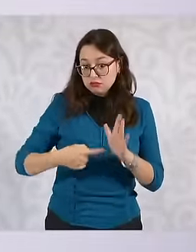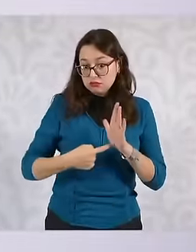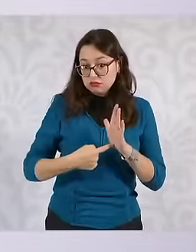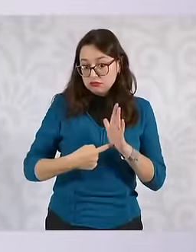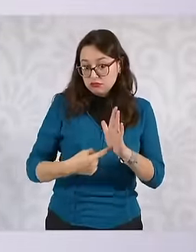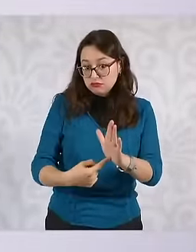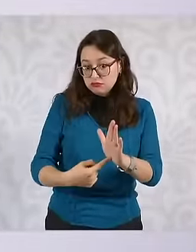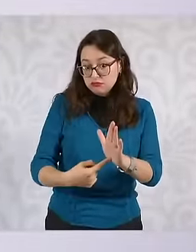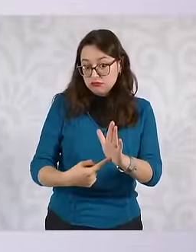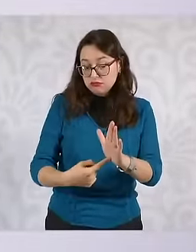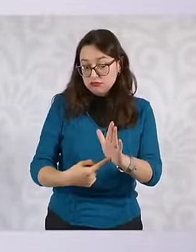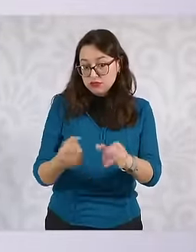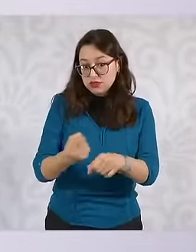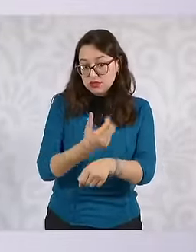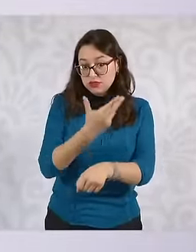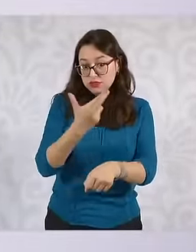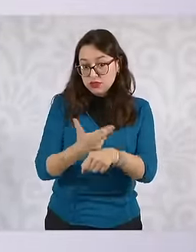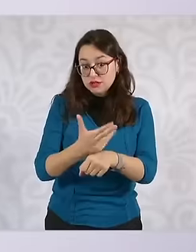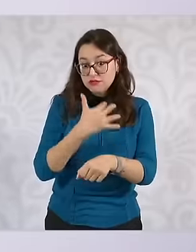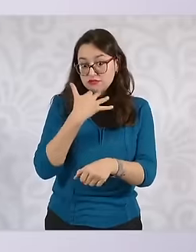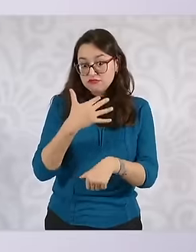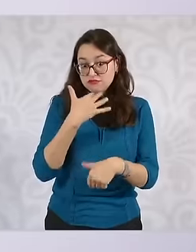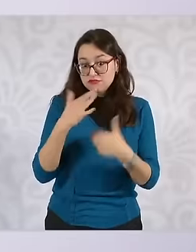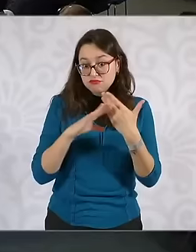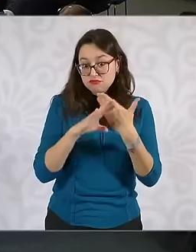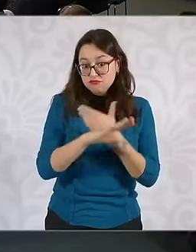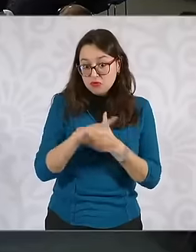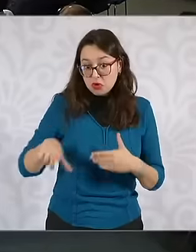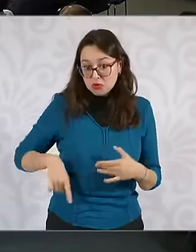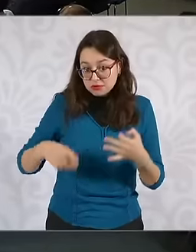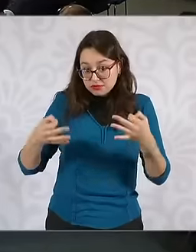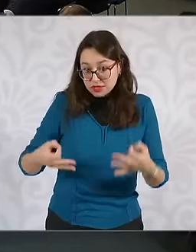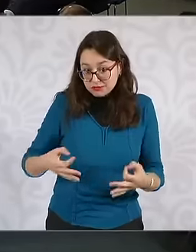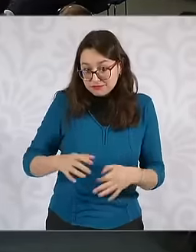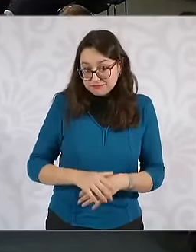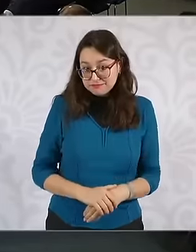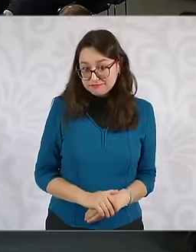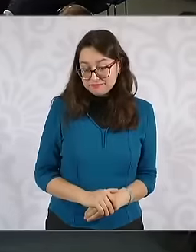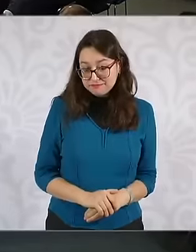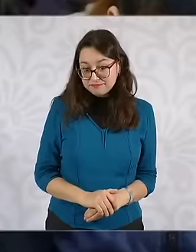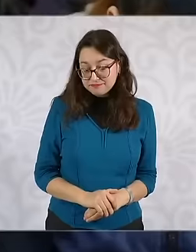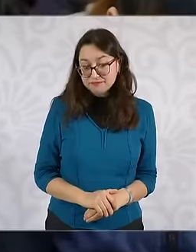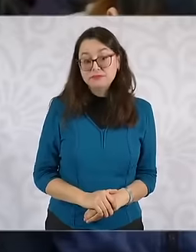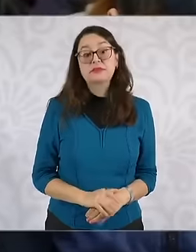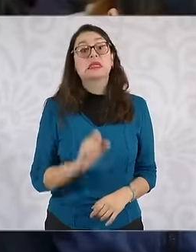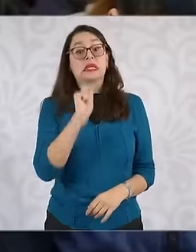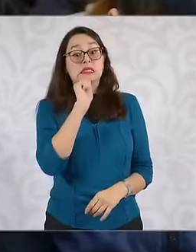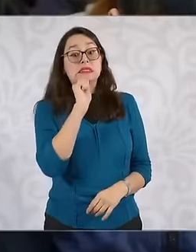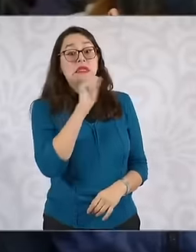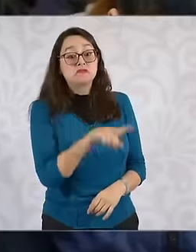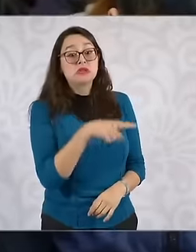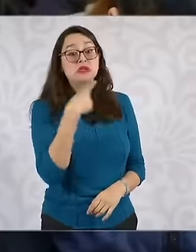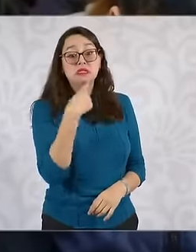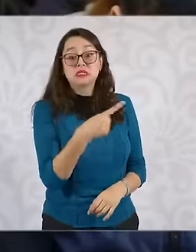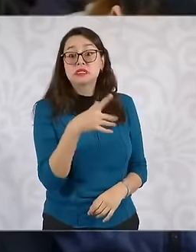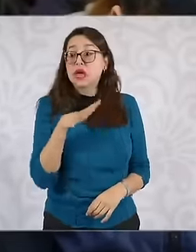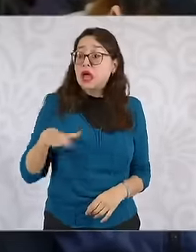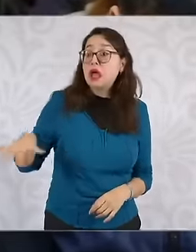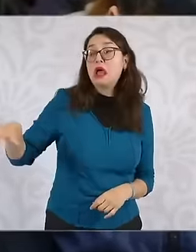Secretaría Anticorrupción y de Buen Gobierno. Menciona usted también que se invitaría a la sociedad